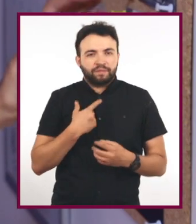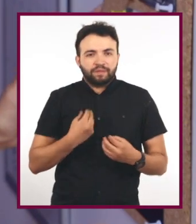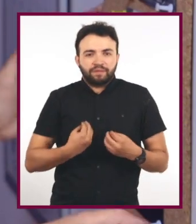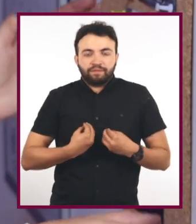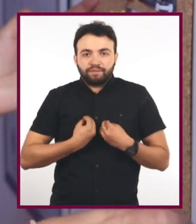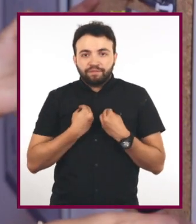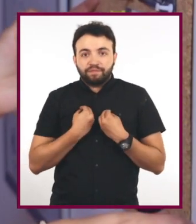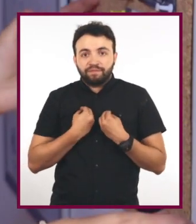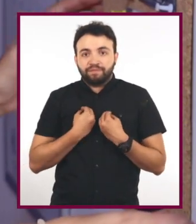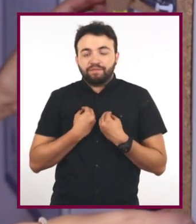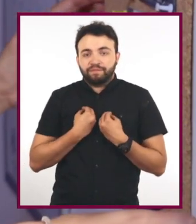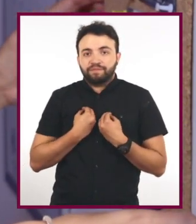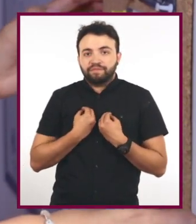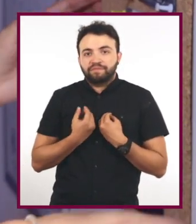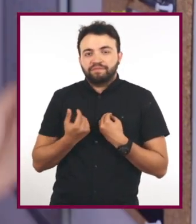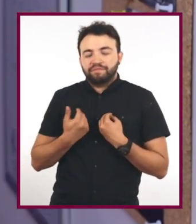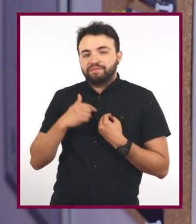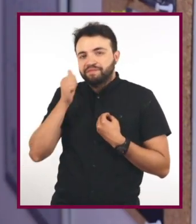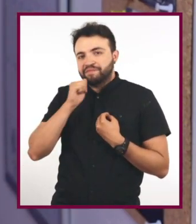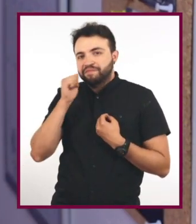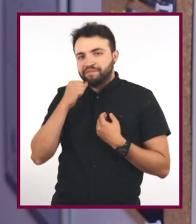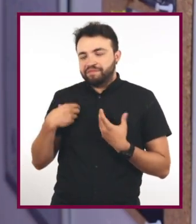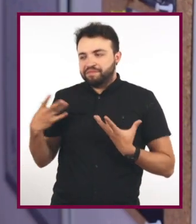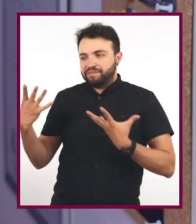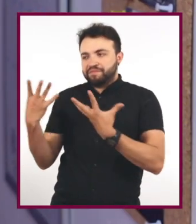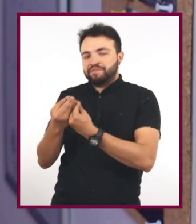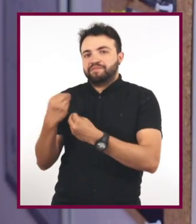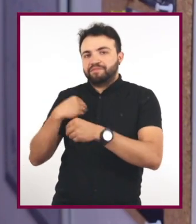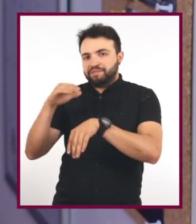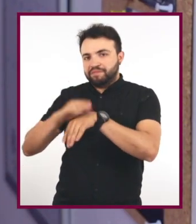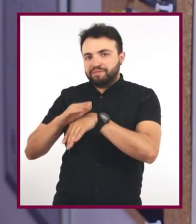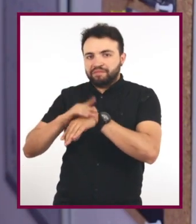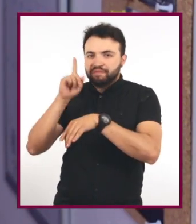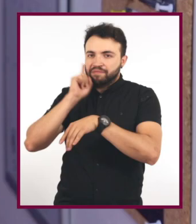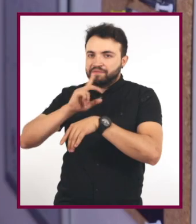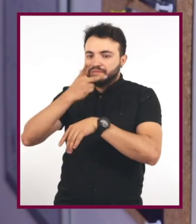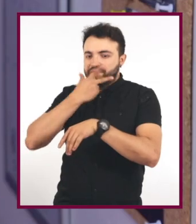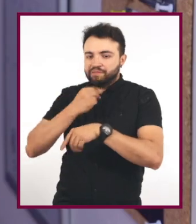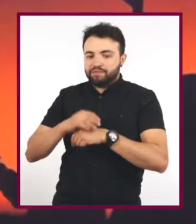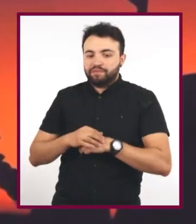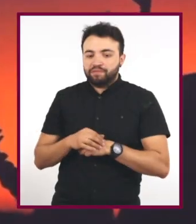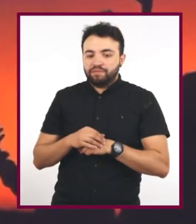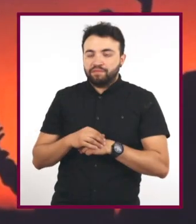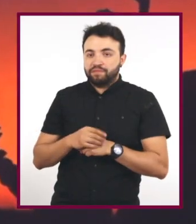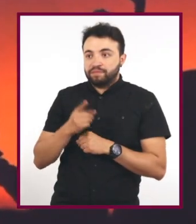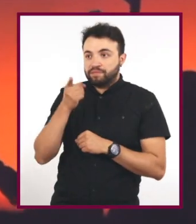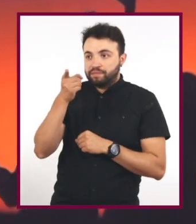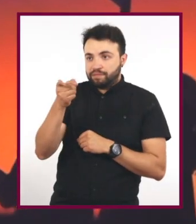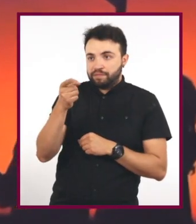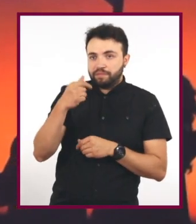De los mejores momentos de mi vida, sin duda, los he pasado con mis amigos y amigas.